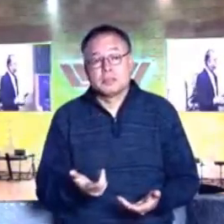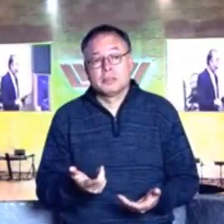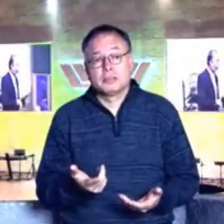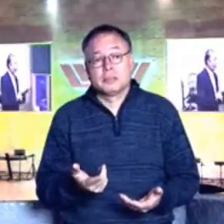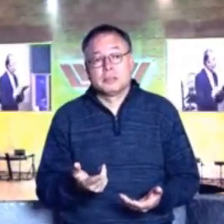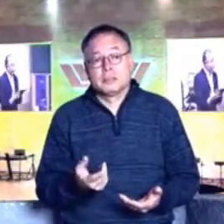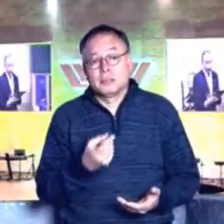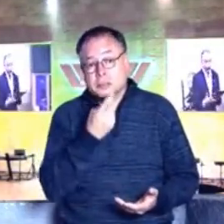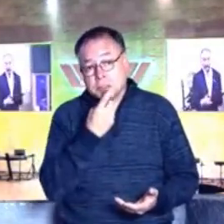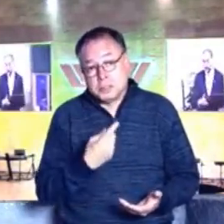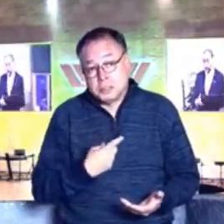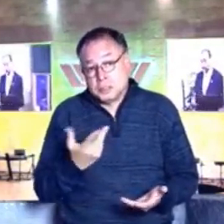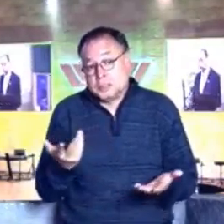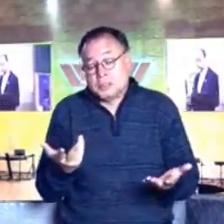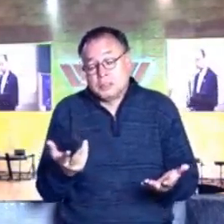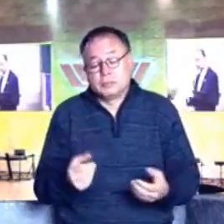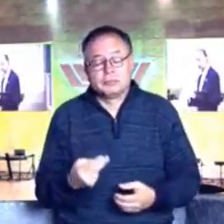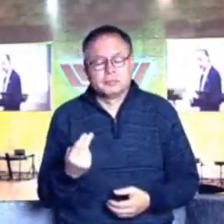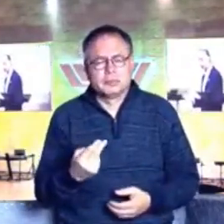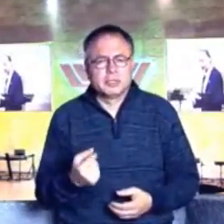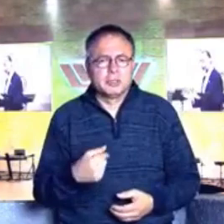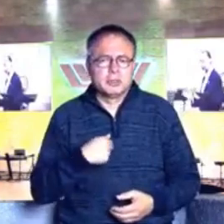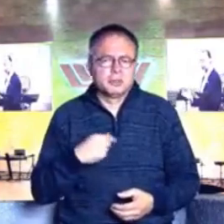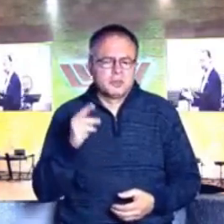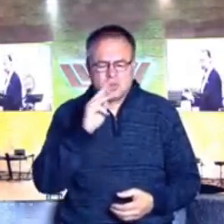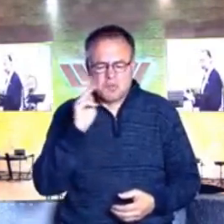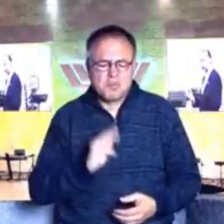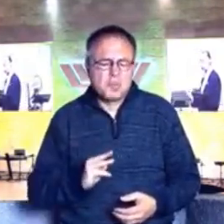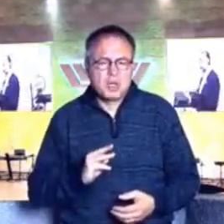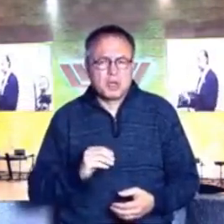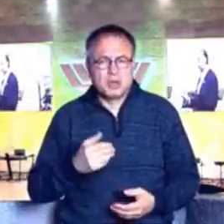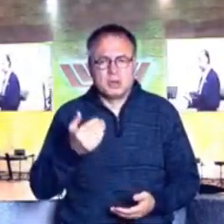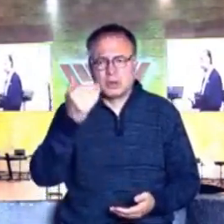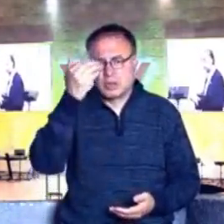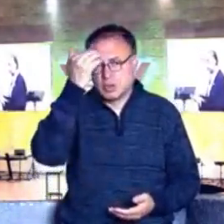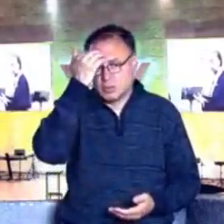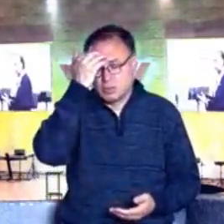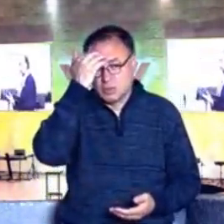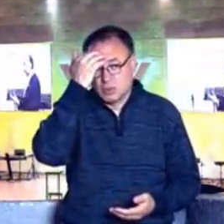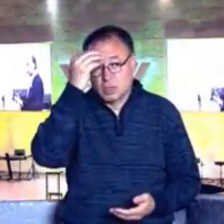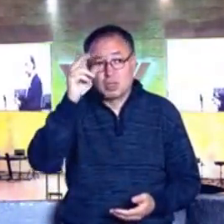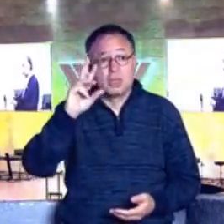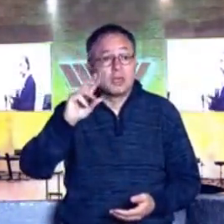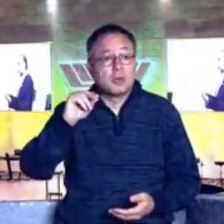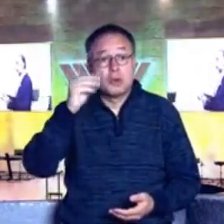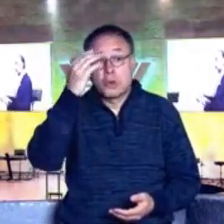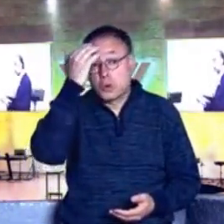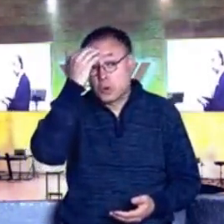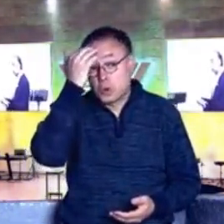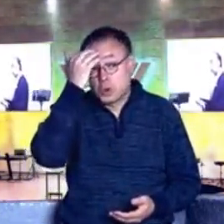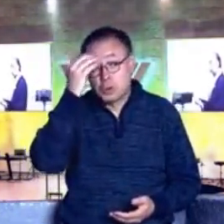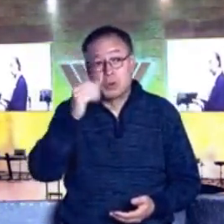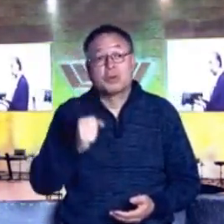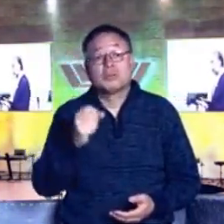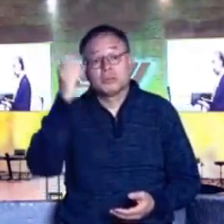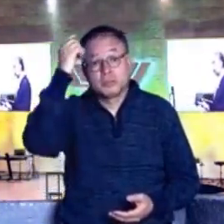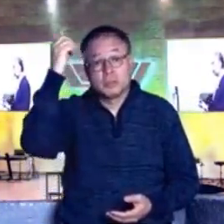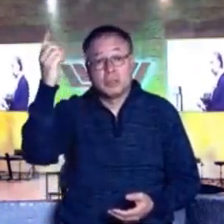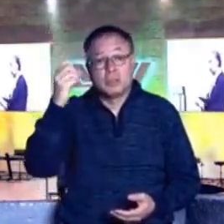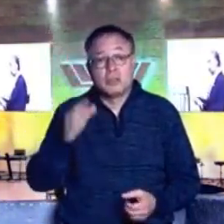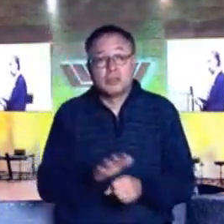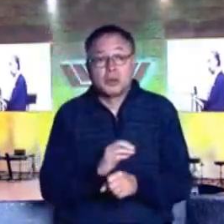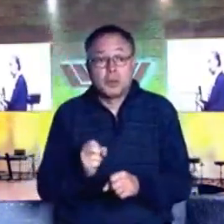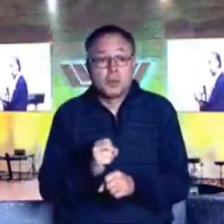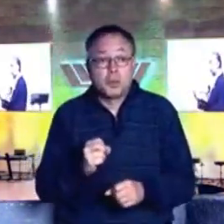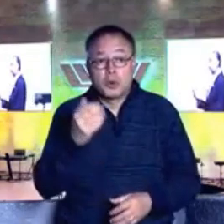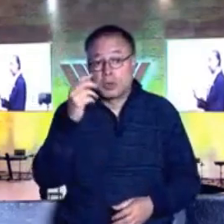eres peor que un incrédulo A caray Eso sí es grave porque que los incrédulos no van a entrar al cielo